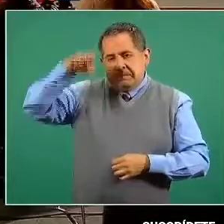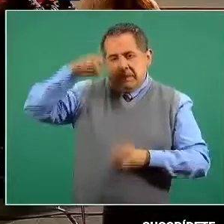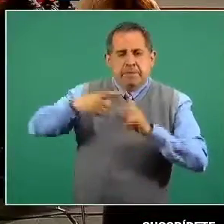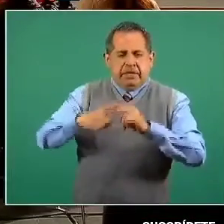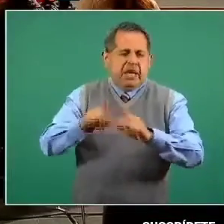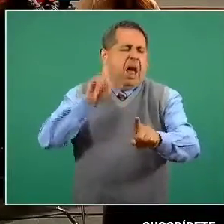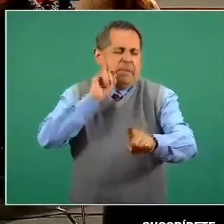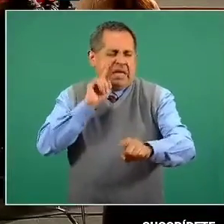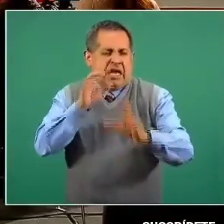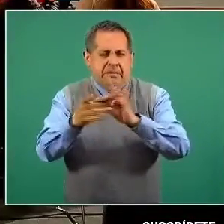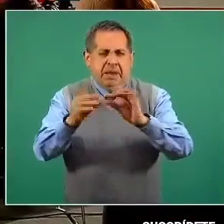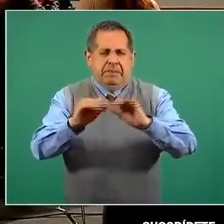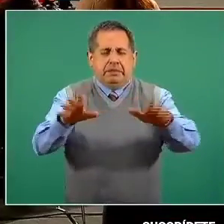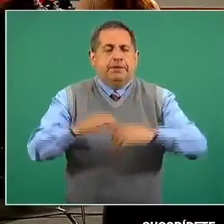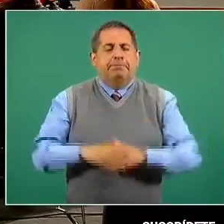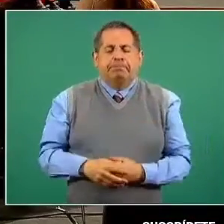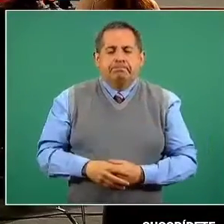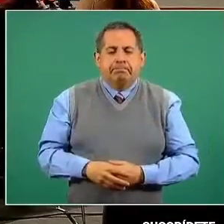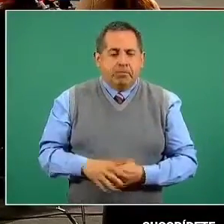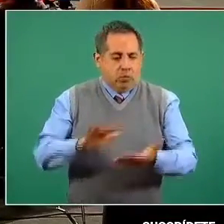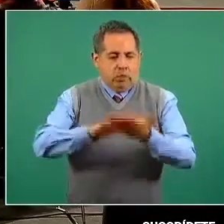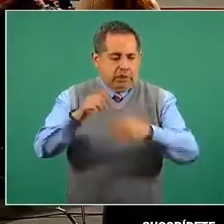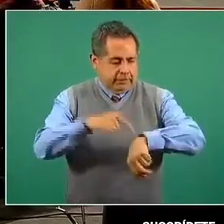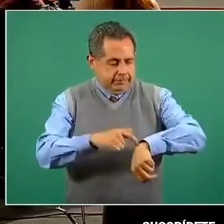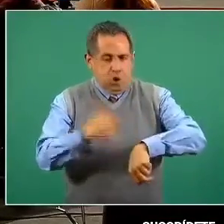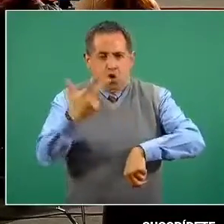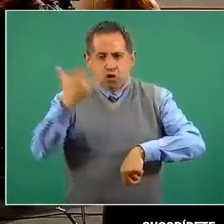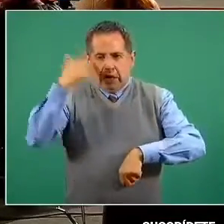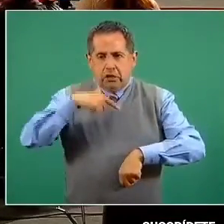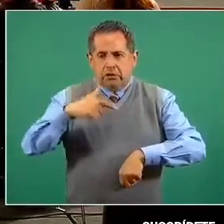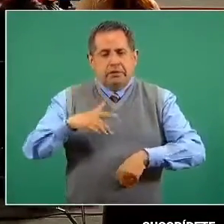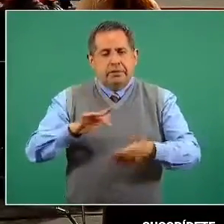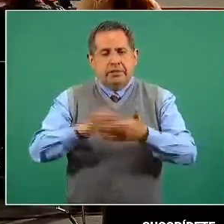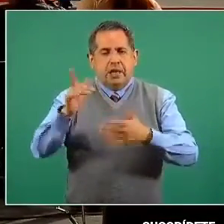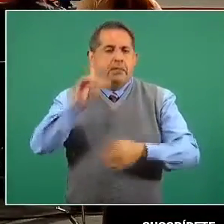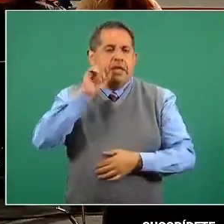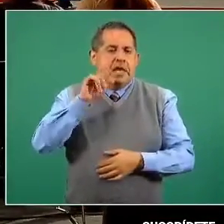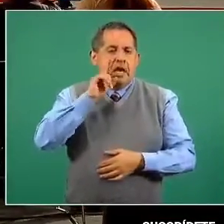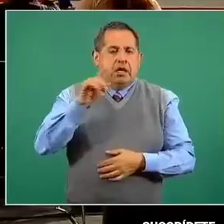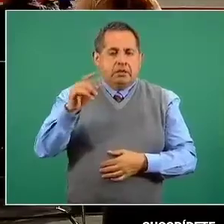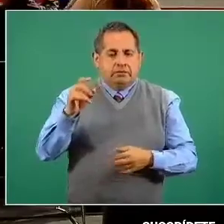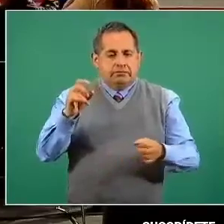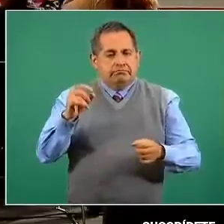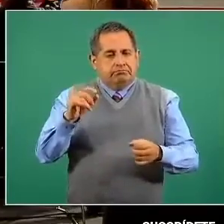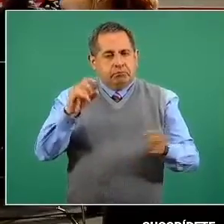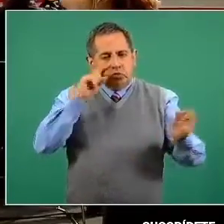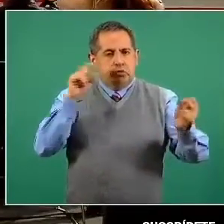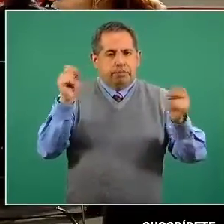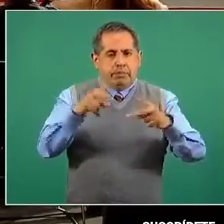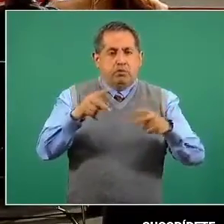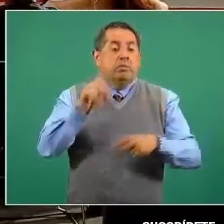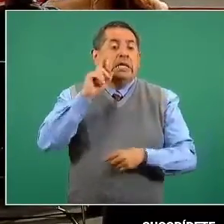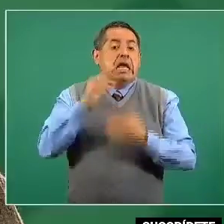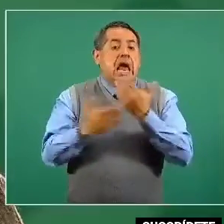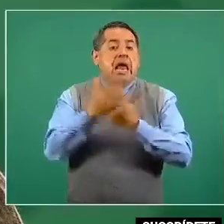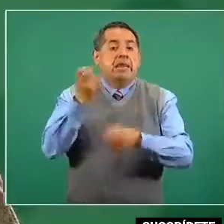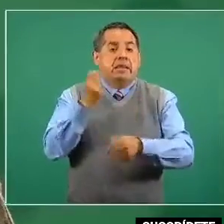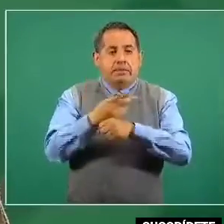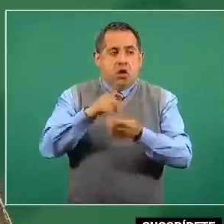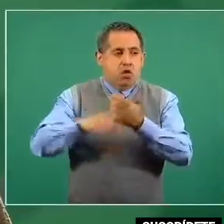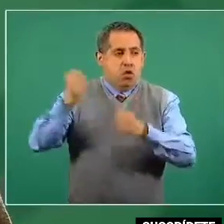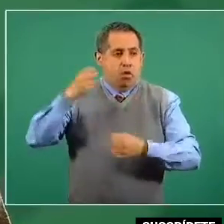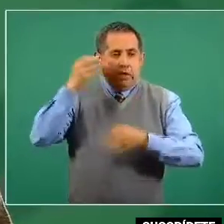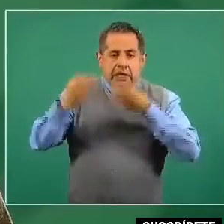detalle mañana. Muchas gracias, son las 20 horas, los dejo pendientes para mañana y nos vemos en el Pulso de la Salud mañana en la